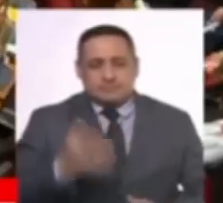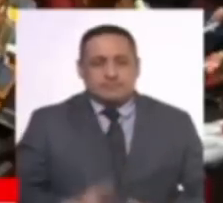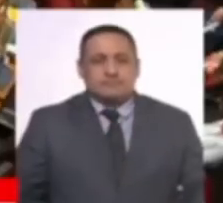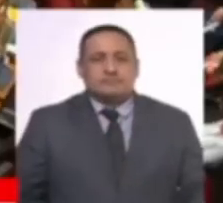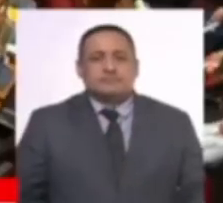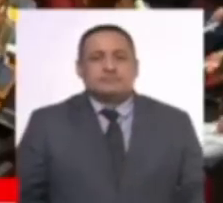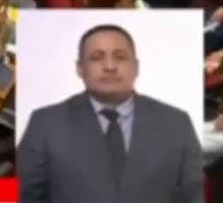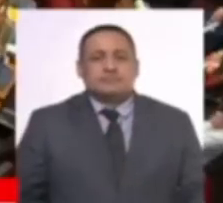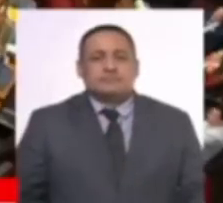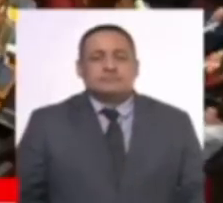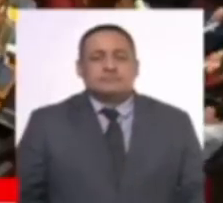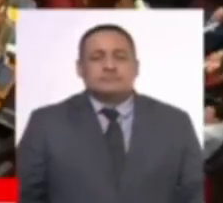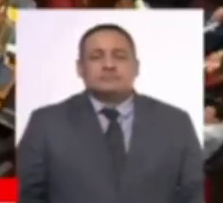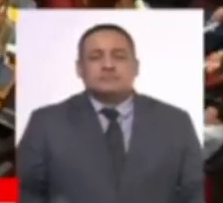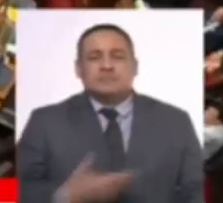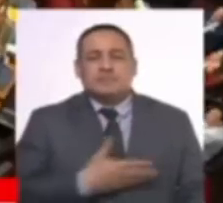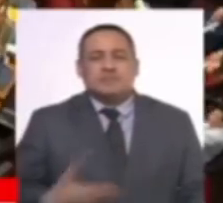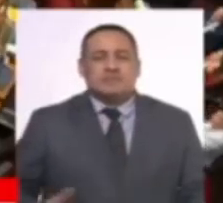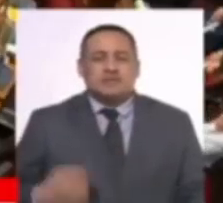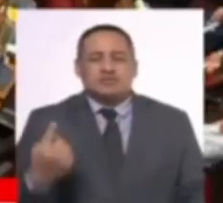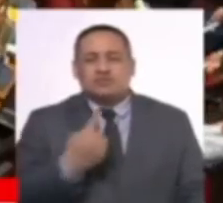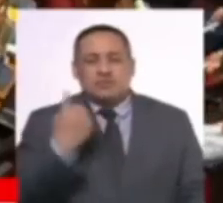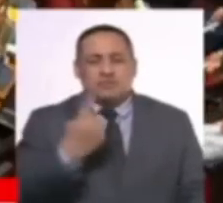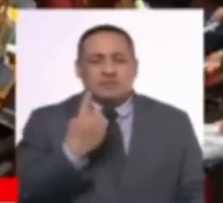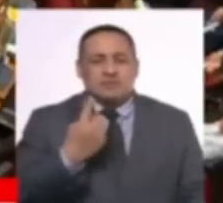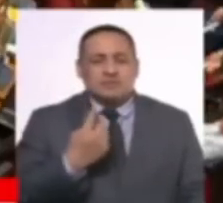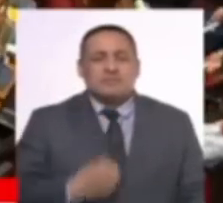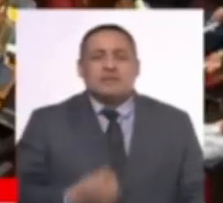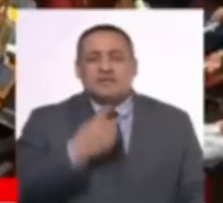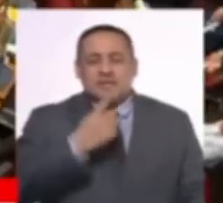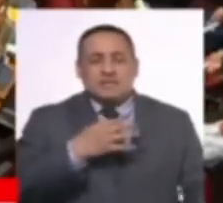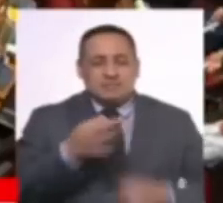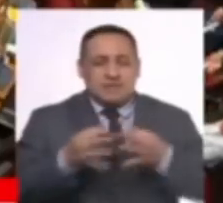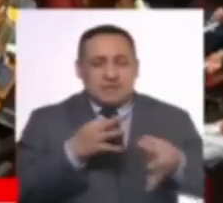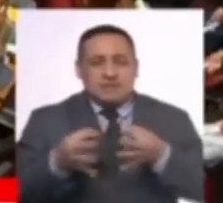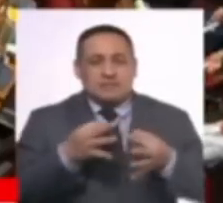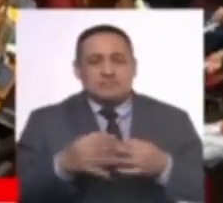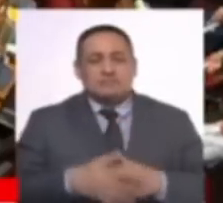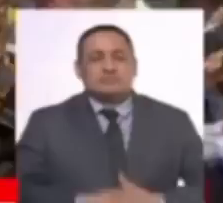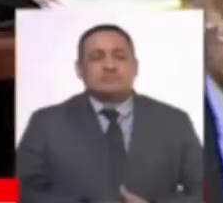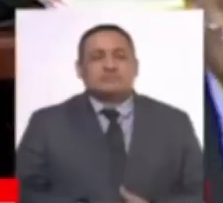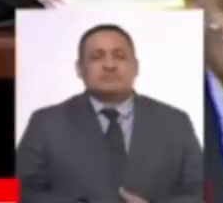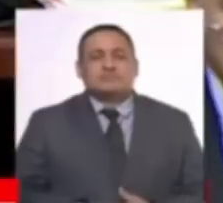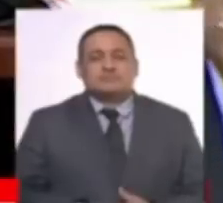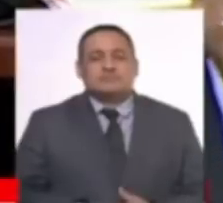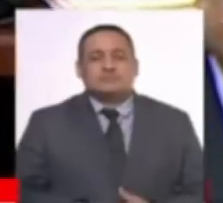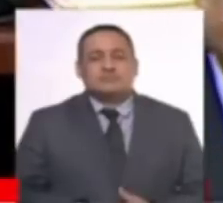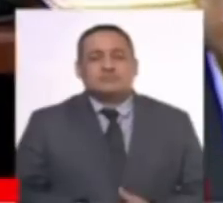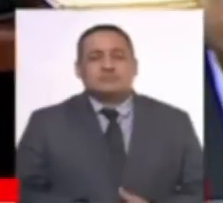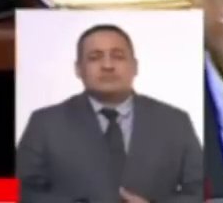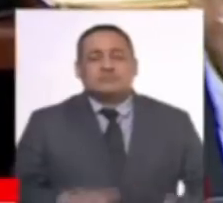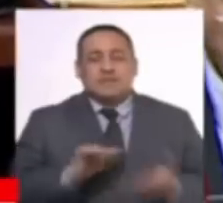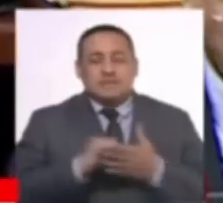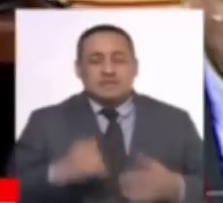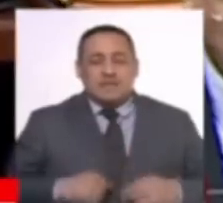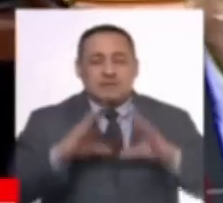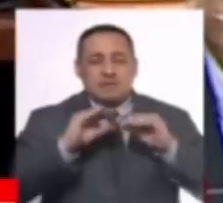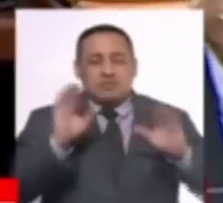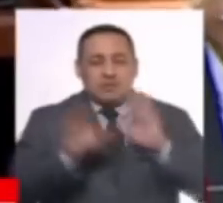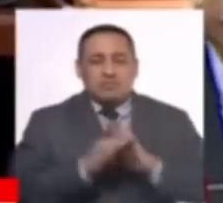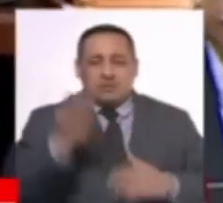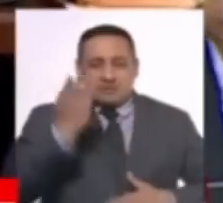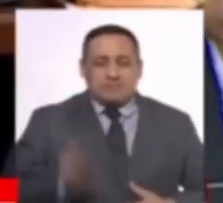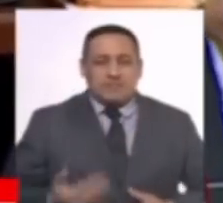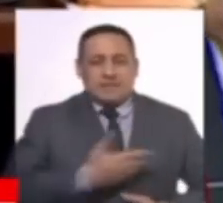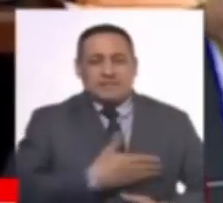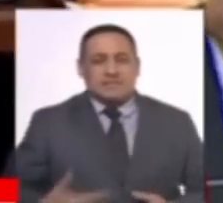Guerra. Presidente, simplemente para señalar que se ha dicho acá que el presidente de la